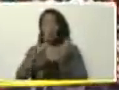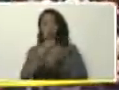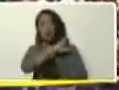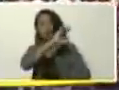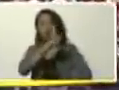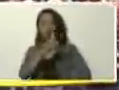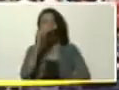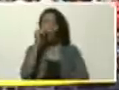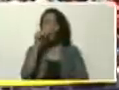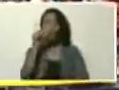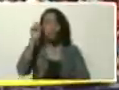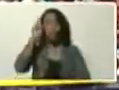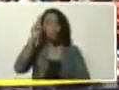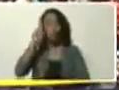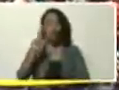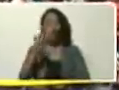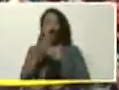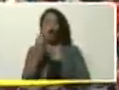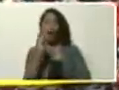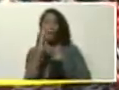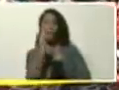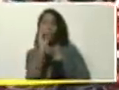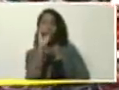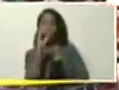profesor Gabriel Rojas.